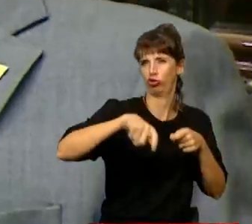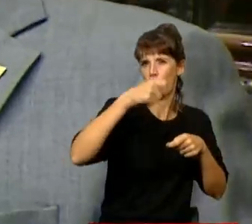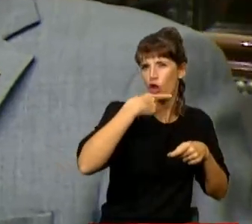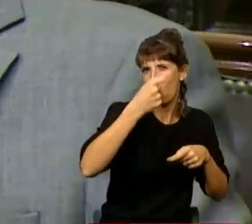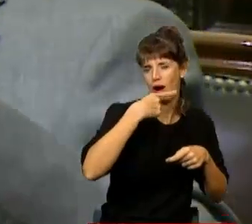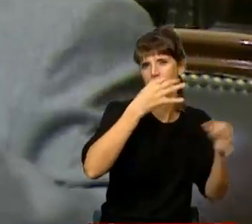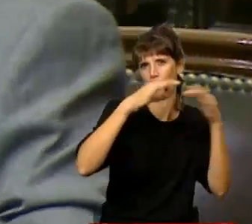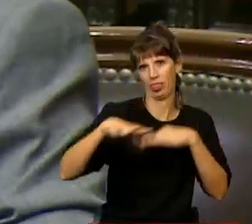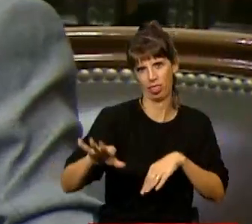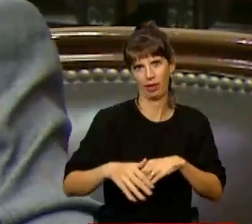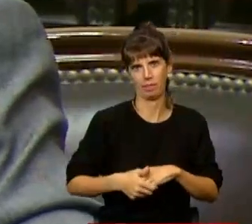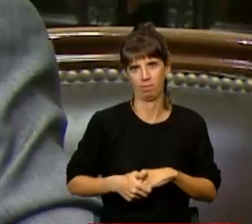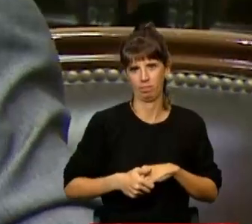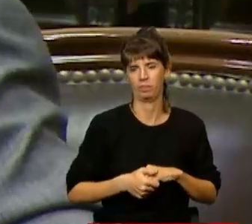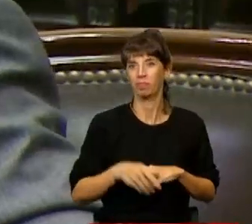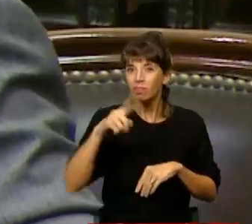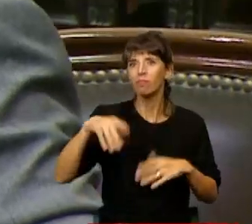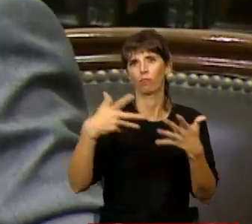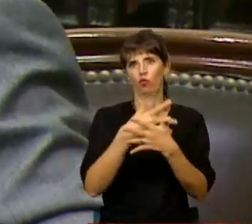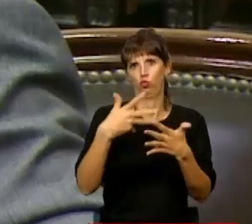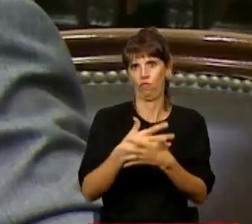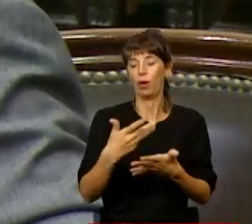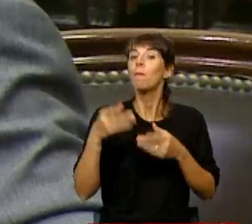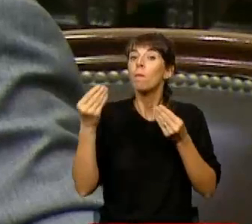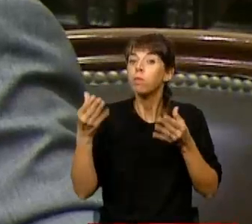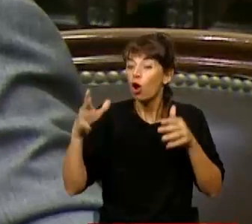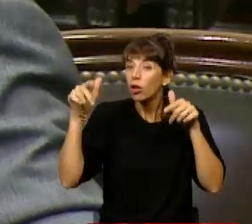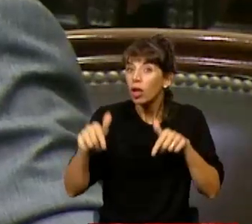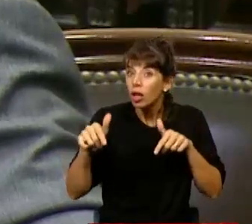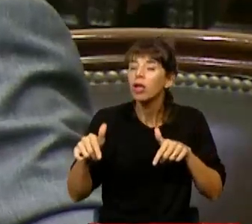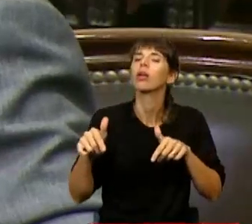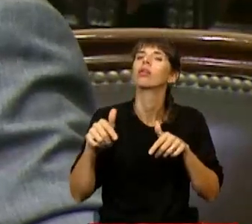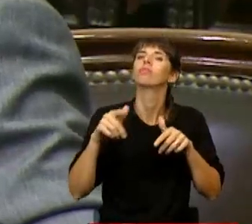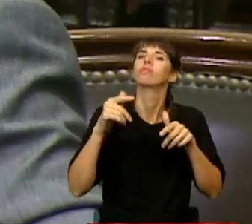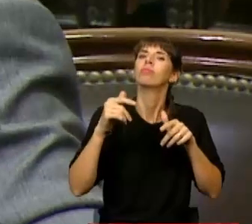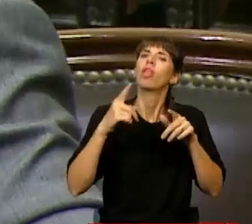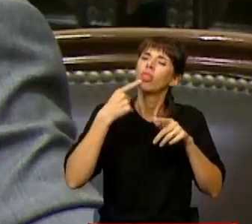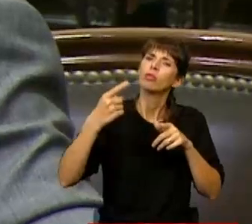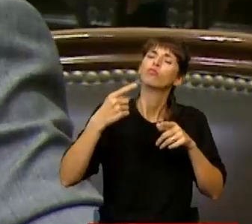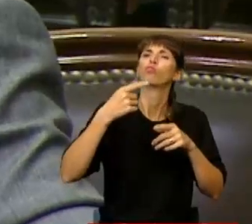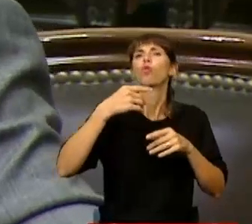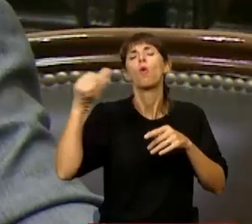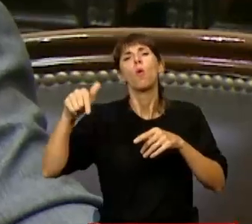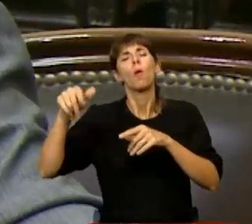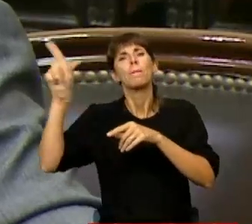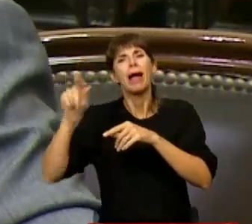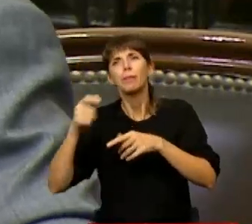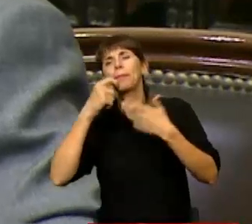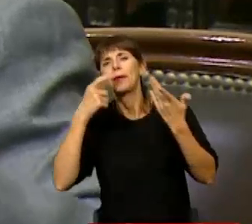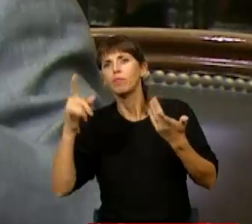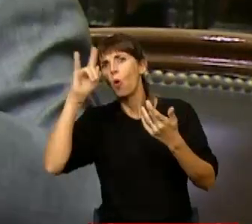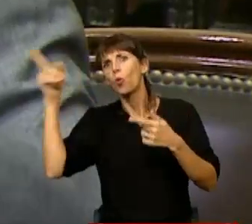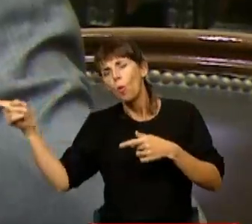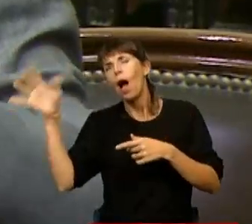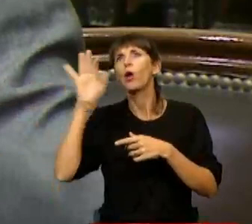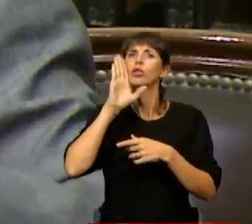señor presidente, mal que les pese a quienes nos anuncian que determinados países como Uruguay o algunos estados de Estados